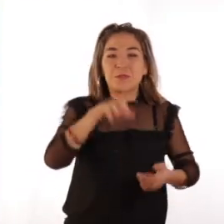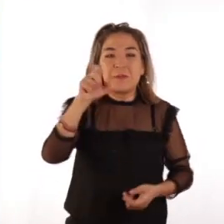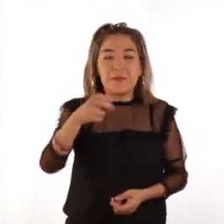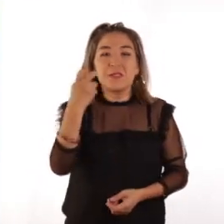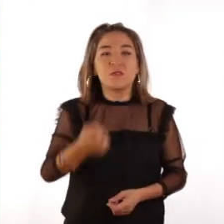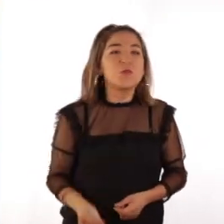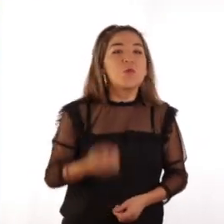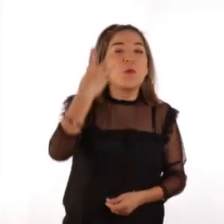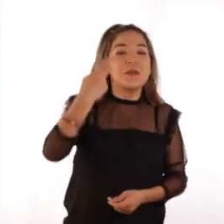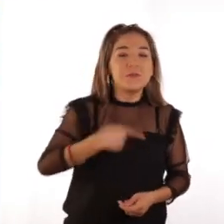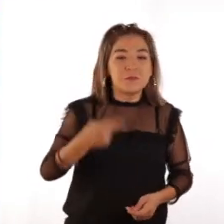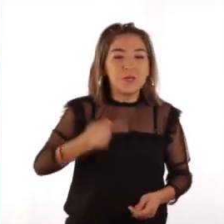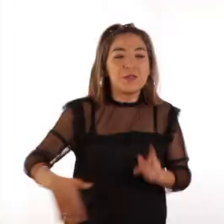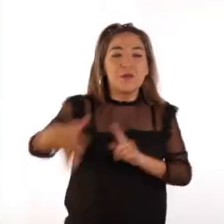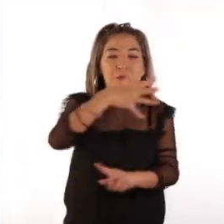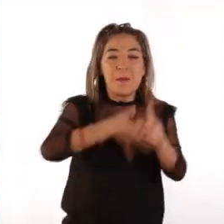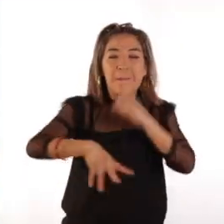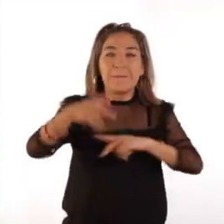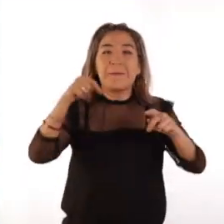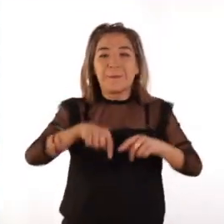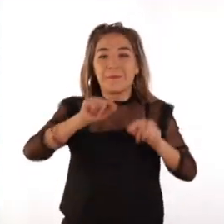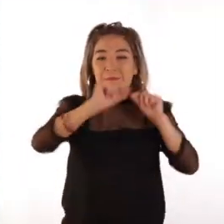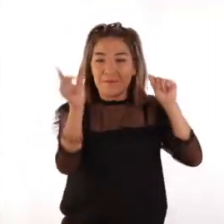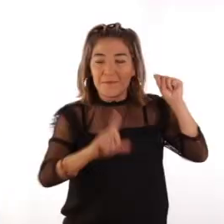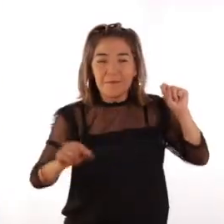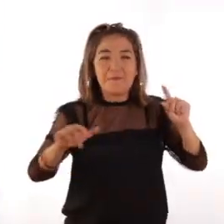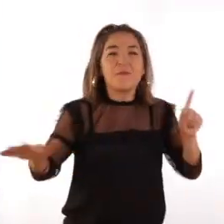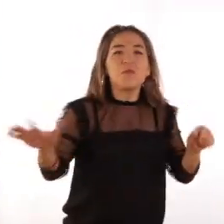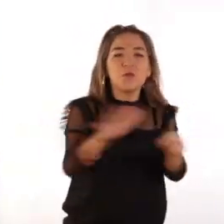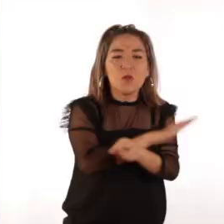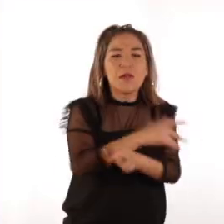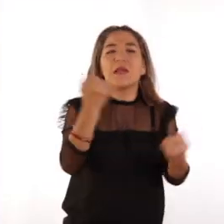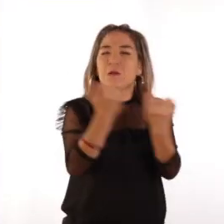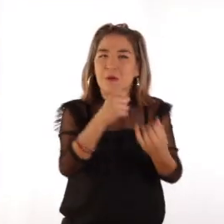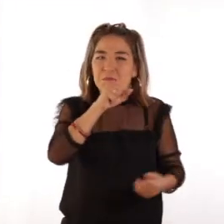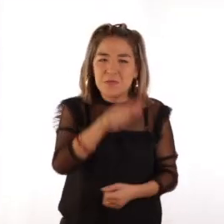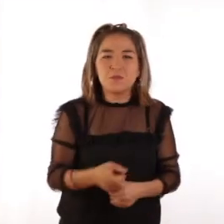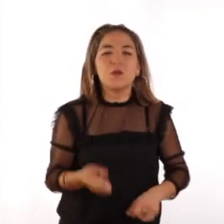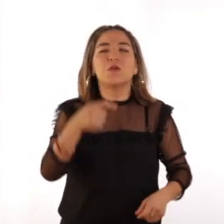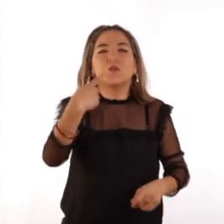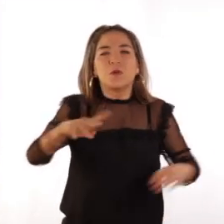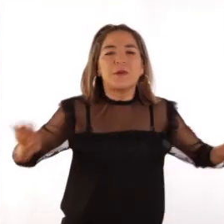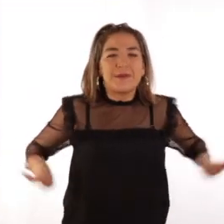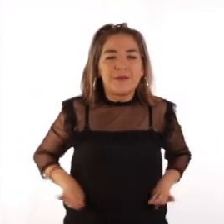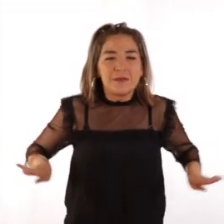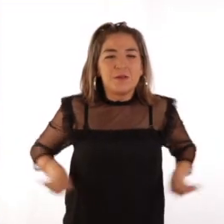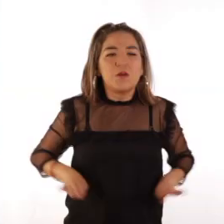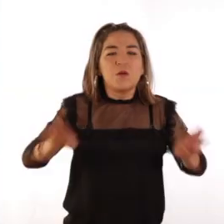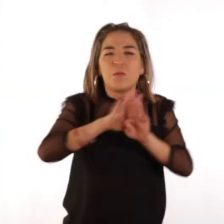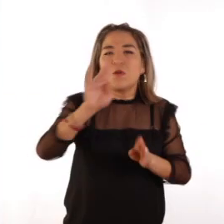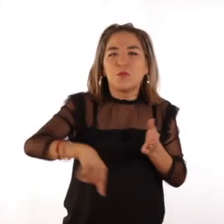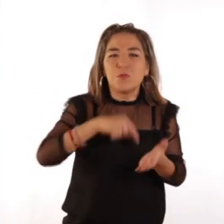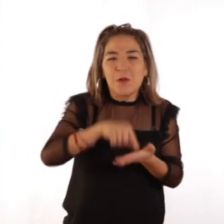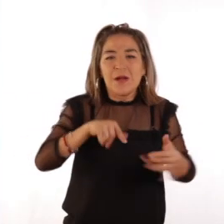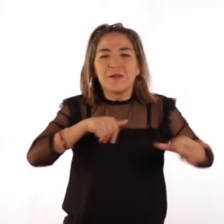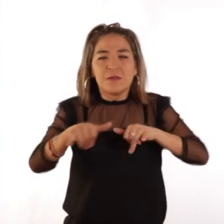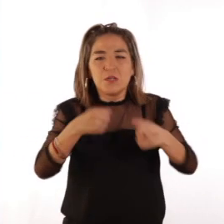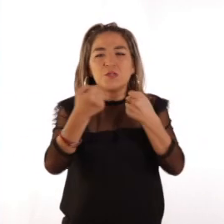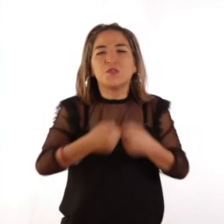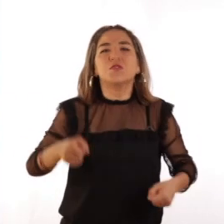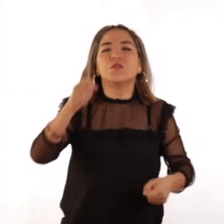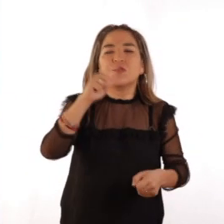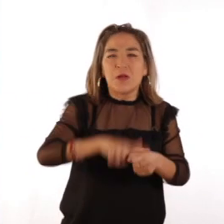de describir cuántas personas conforman a la población mexicana, también informa sobre las principales características